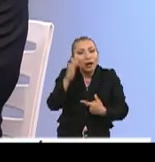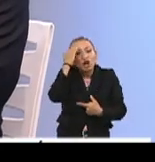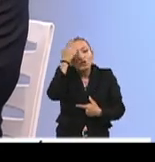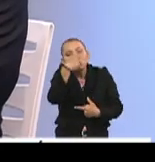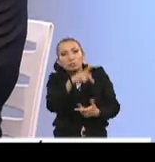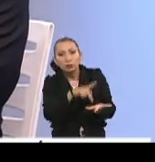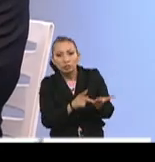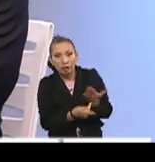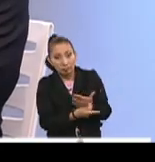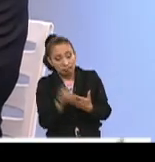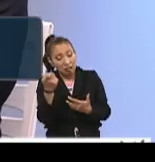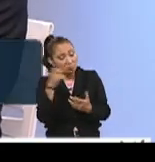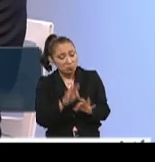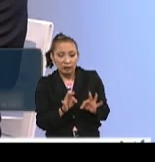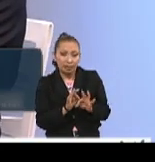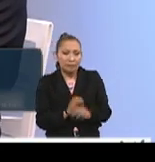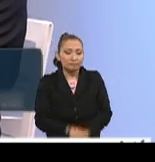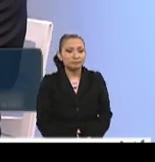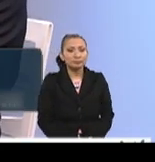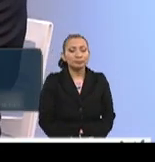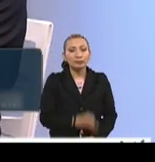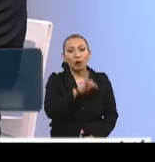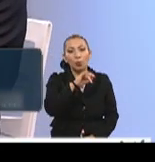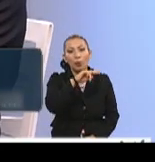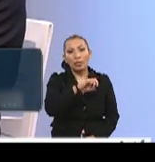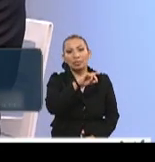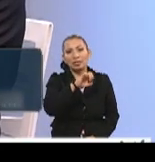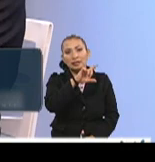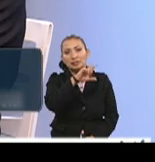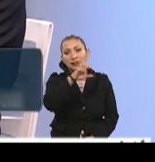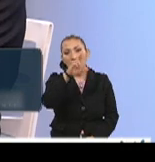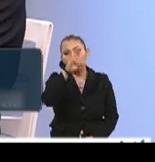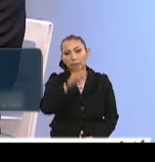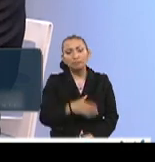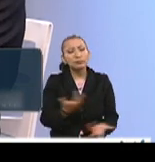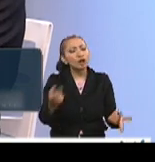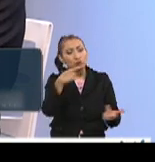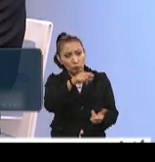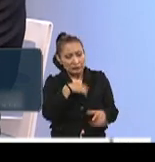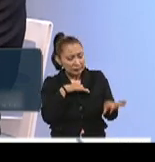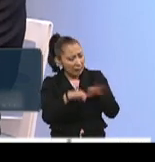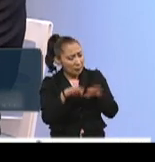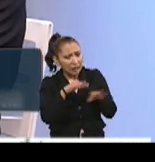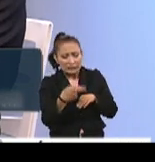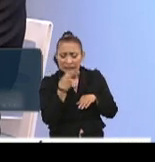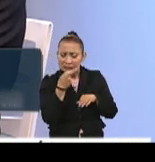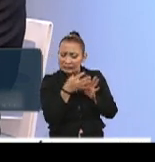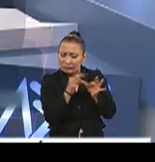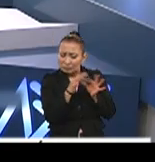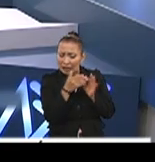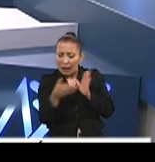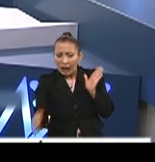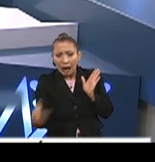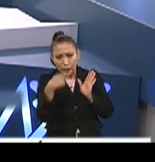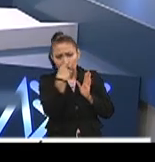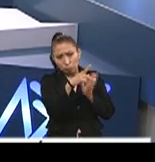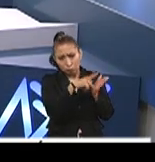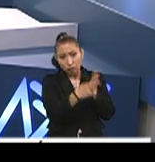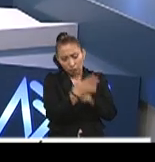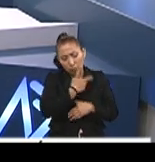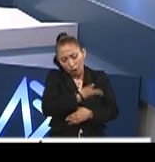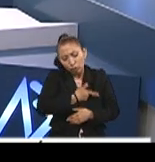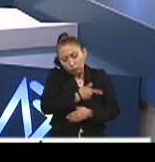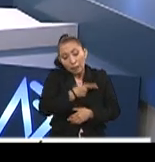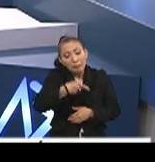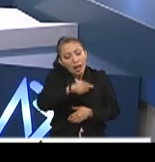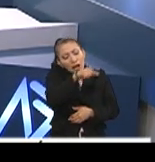conozca el proyecto. Yo creo que eso es esencial. Juan del Cerro, rápidamente. Noé, tienes que trabajar mucho en tu pitch, de los tres pitch, aunque tu proyecto es el que más me gustó, de